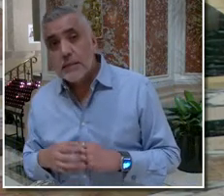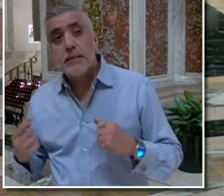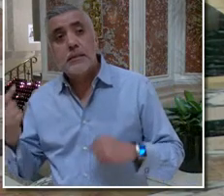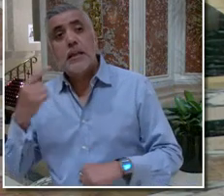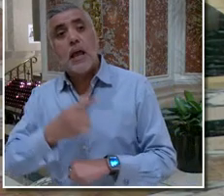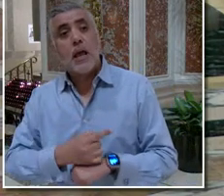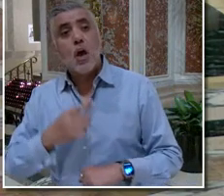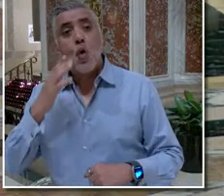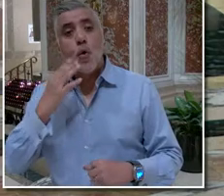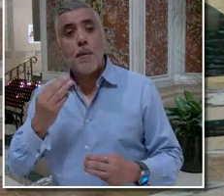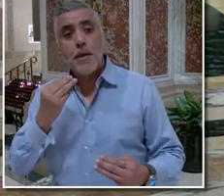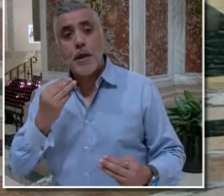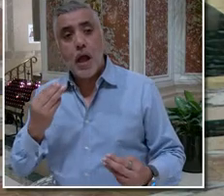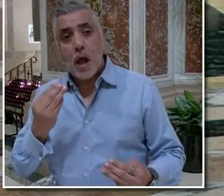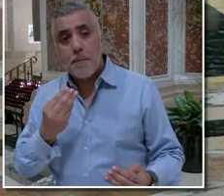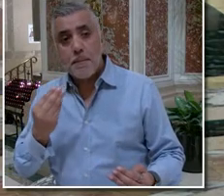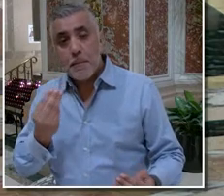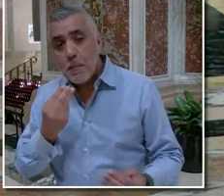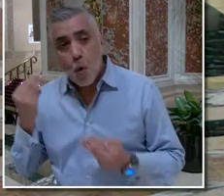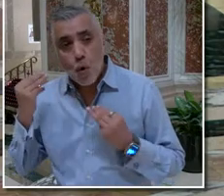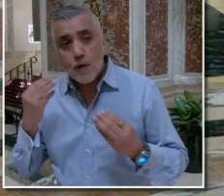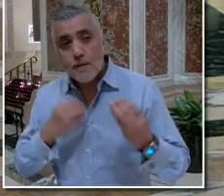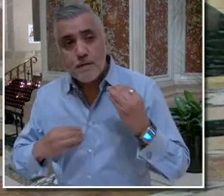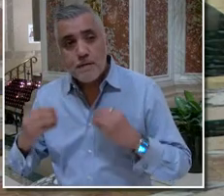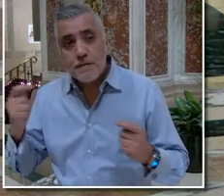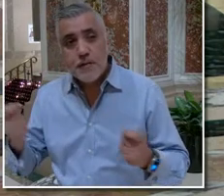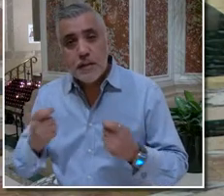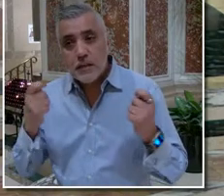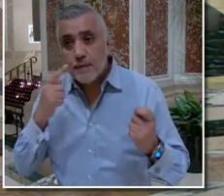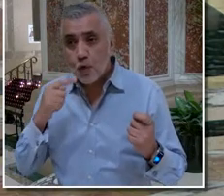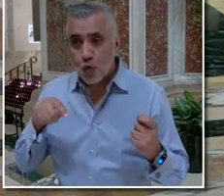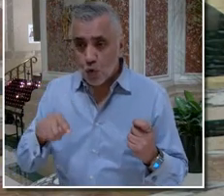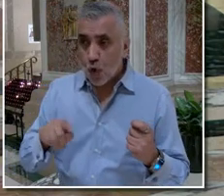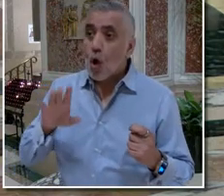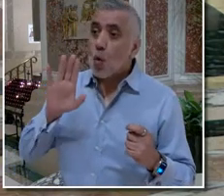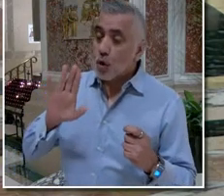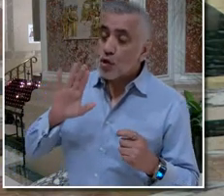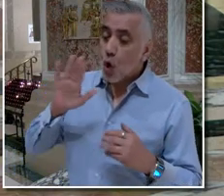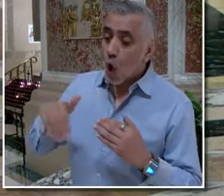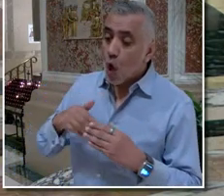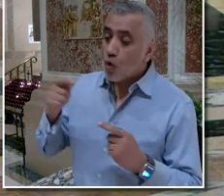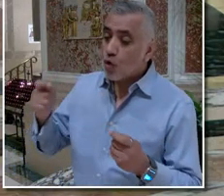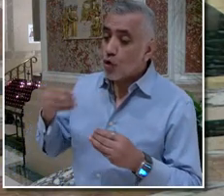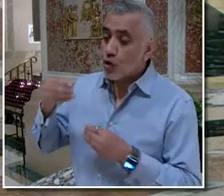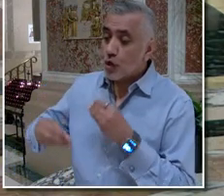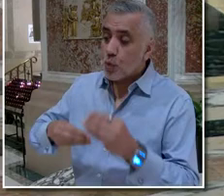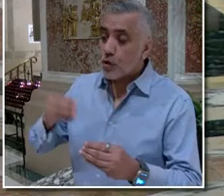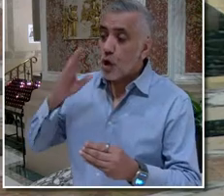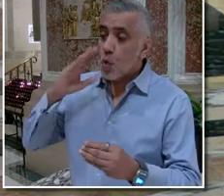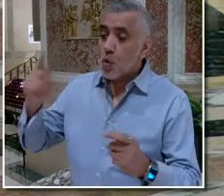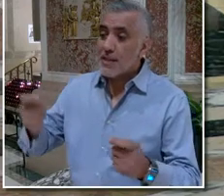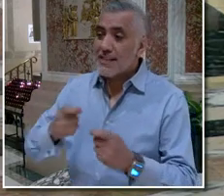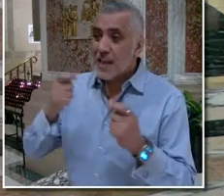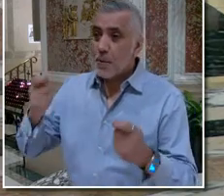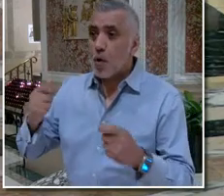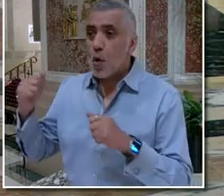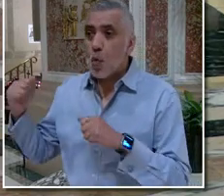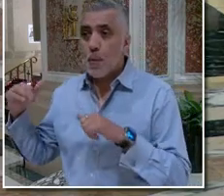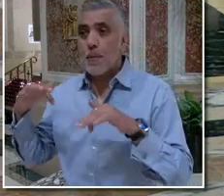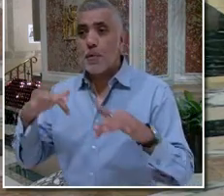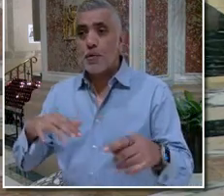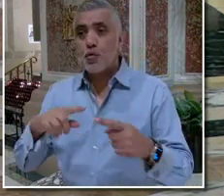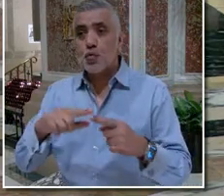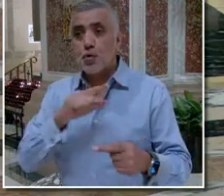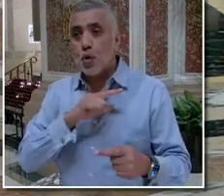shall be a memorial feast for you, which all your generations shall celebrate with pilgrimage to the